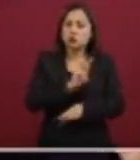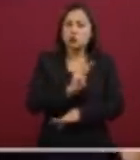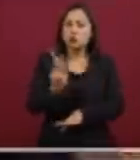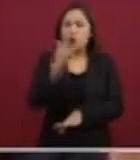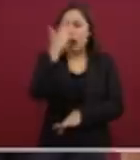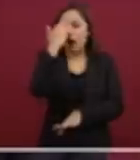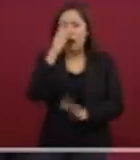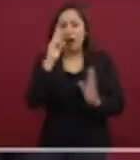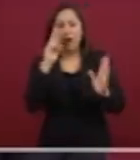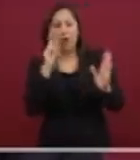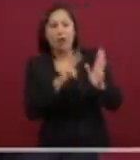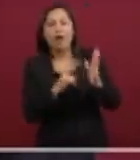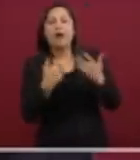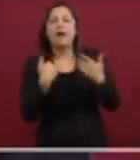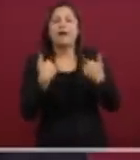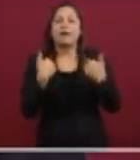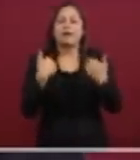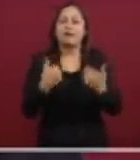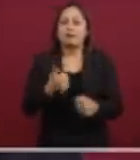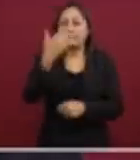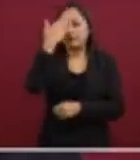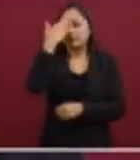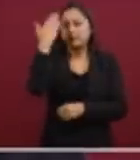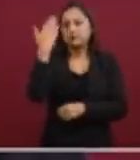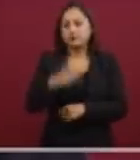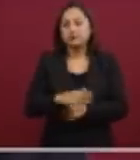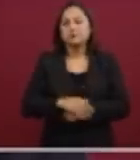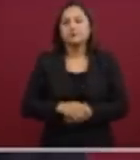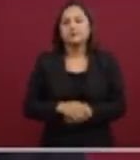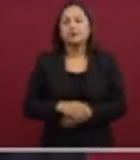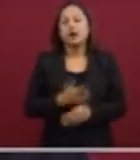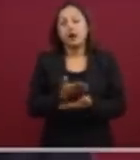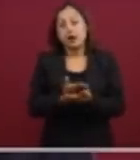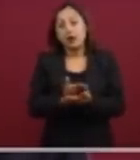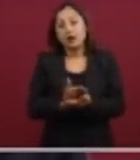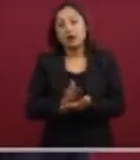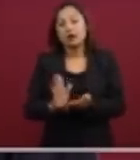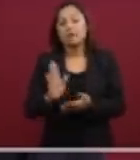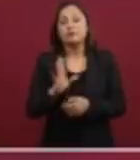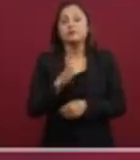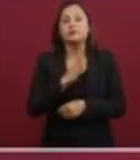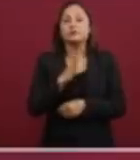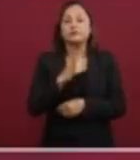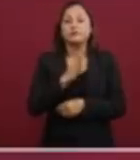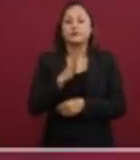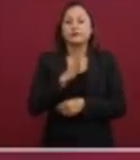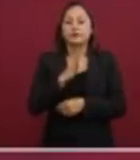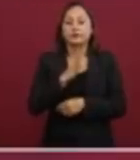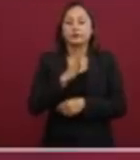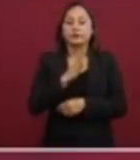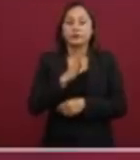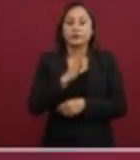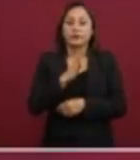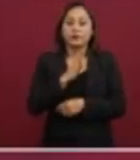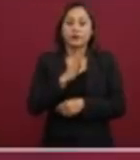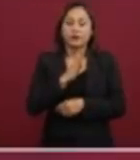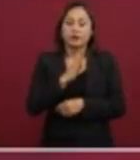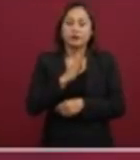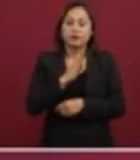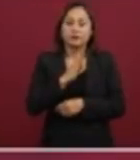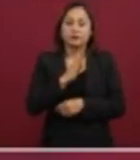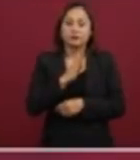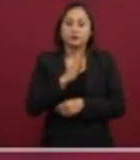se tienen reservas en la medida de que se va